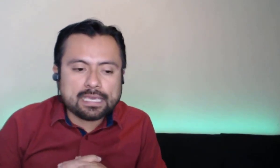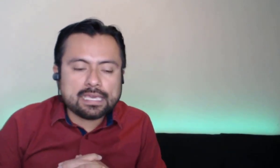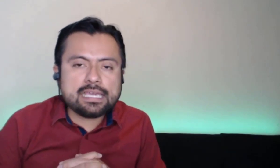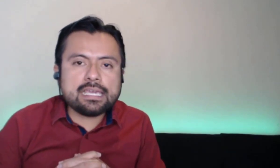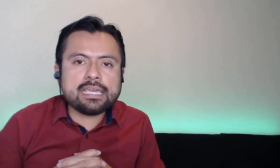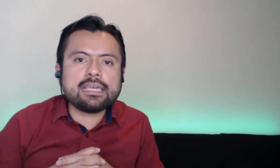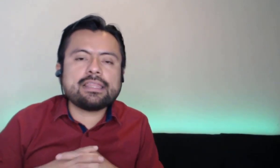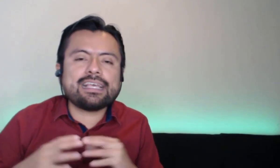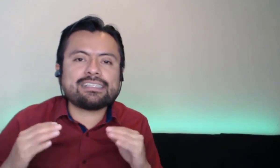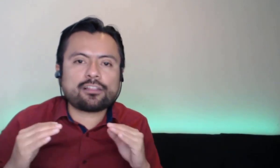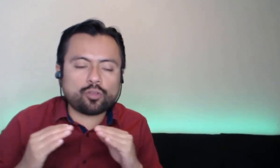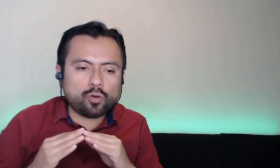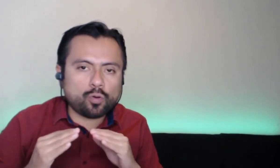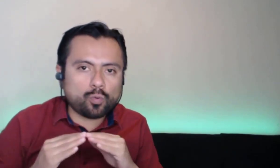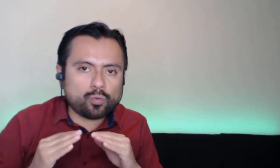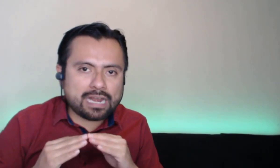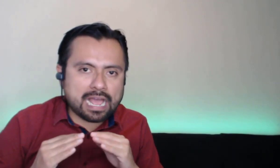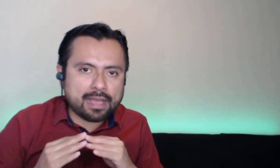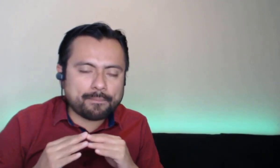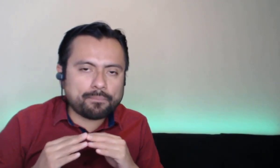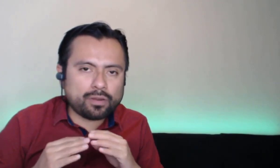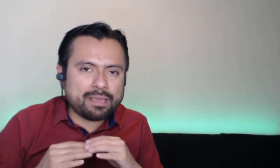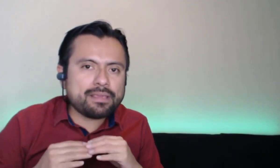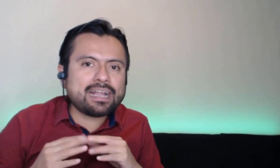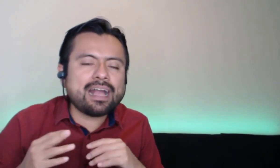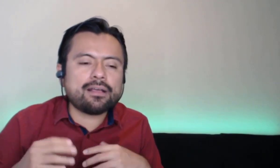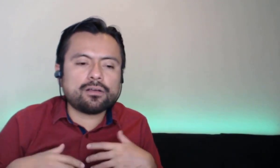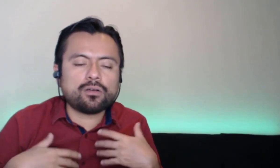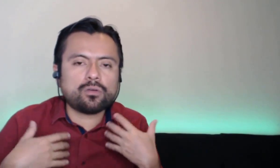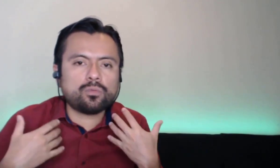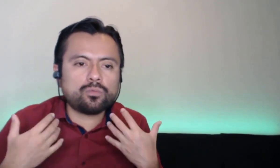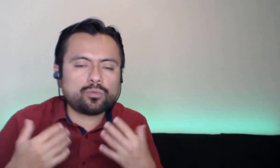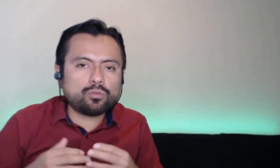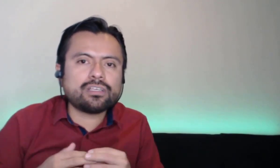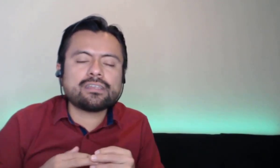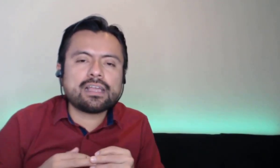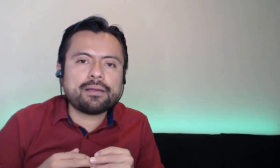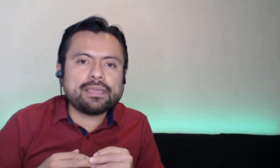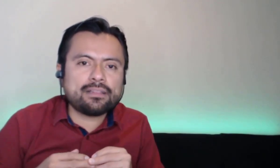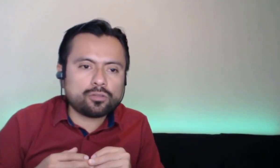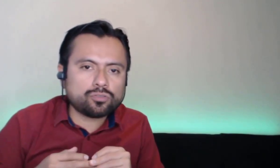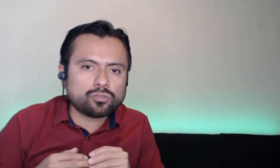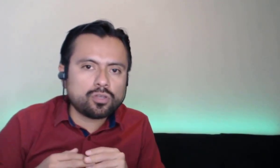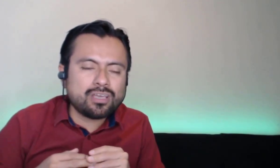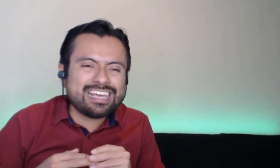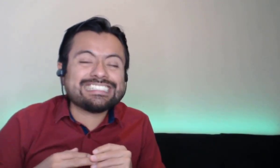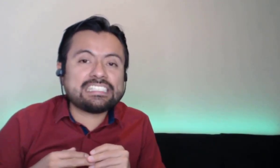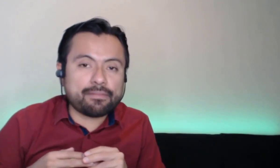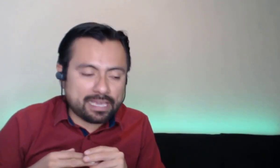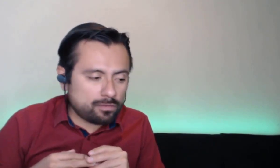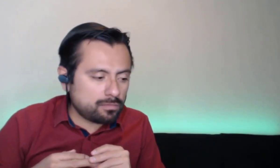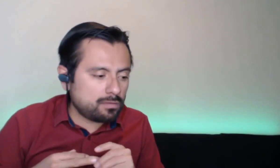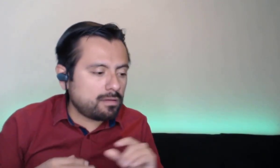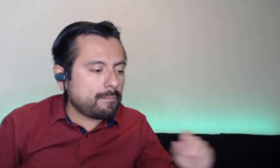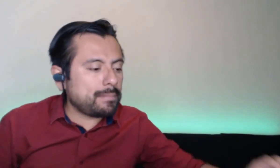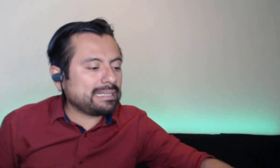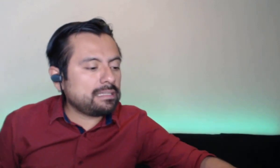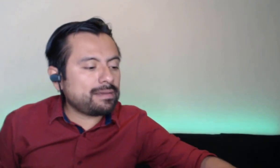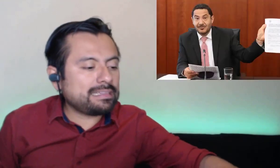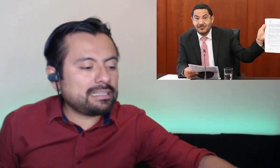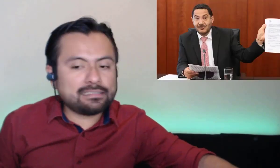y desató una polémica un cruce de señalamientos severo